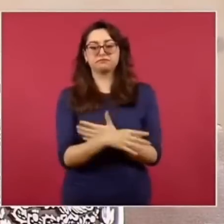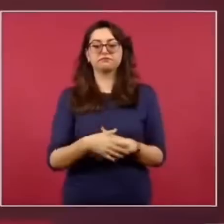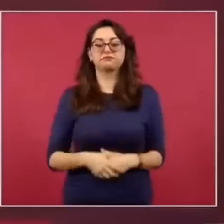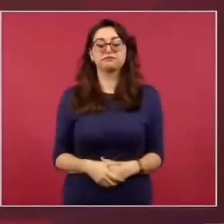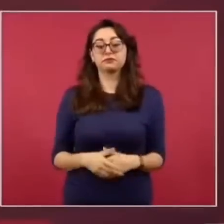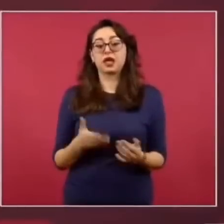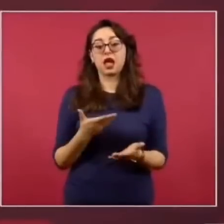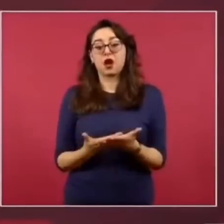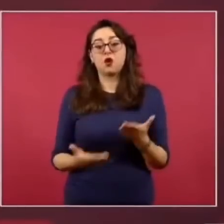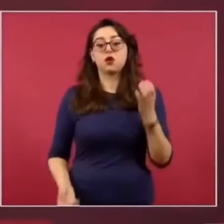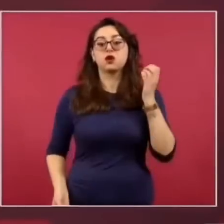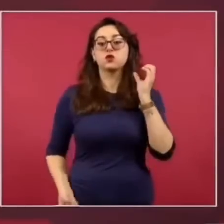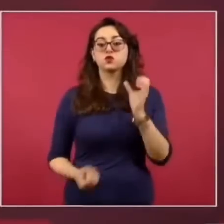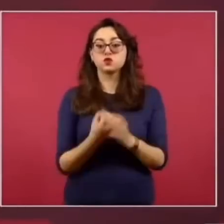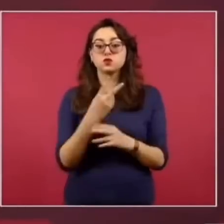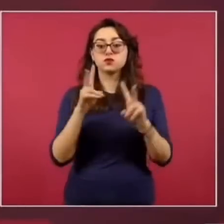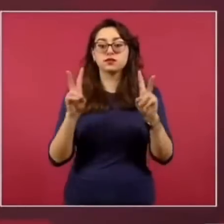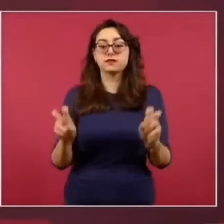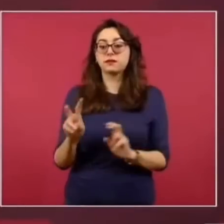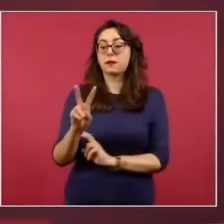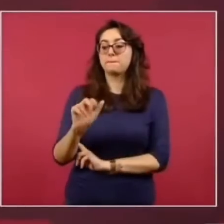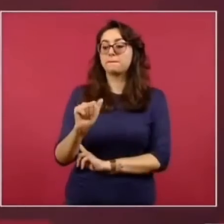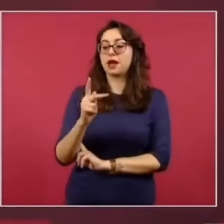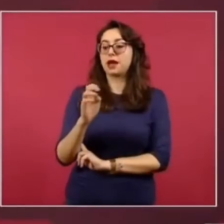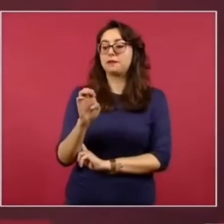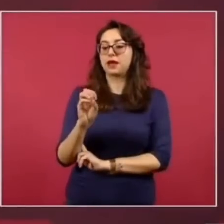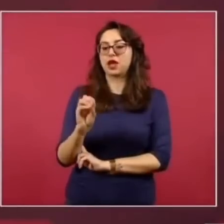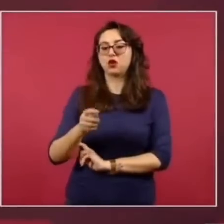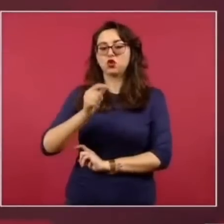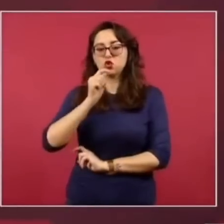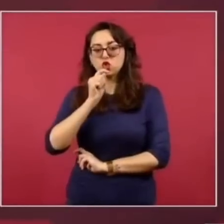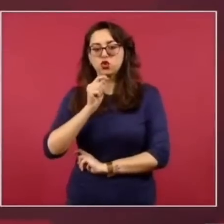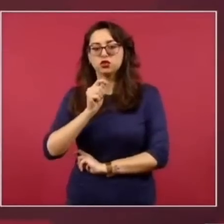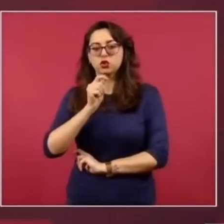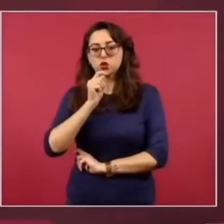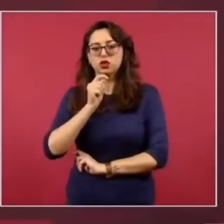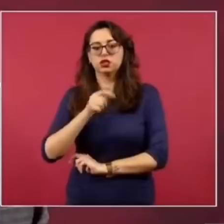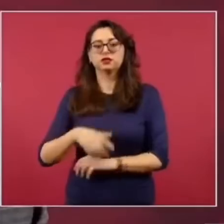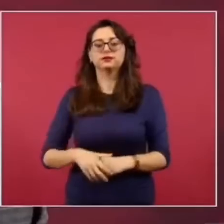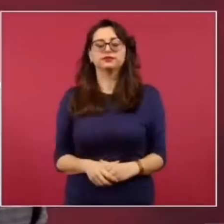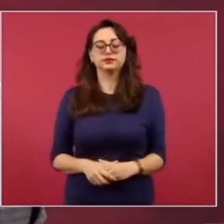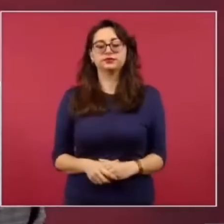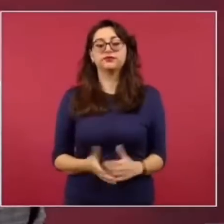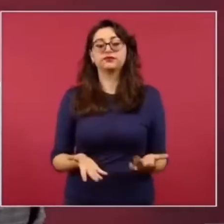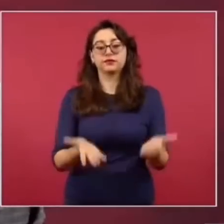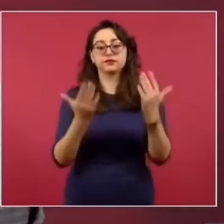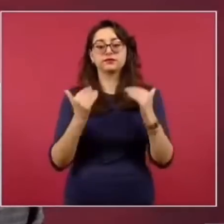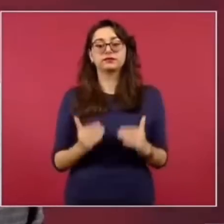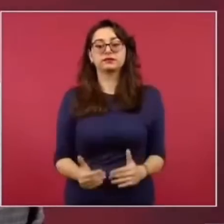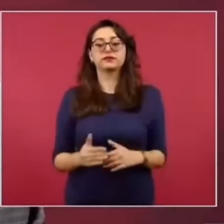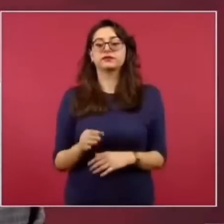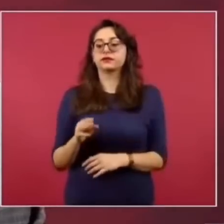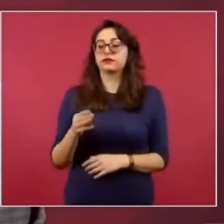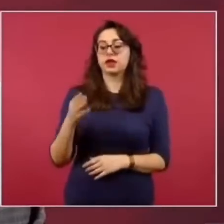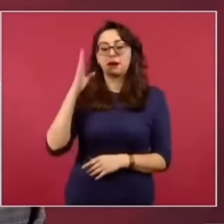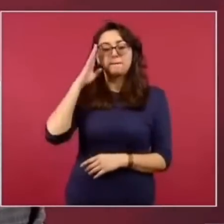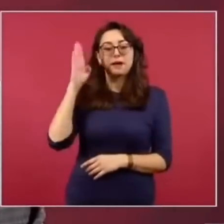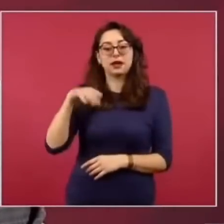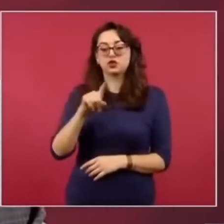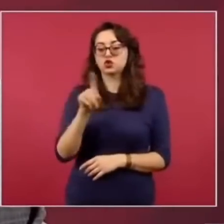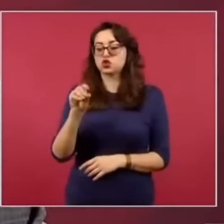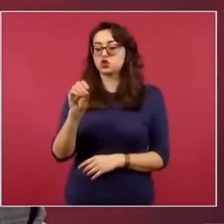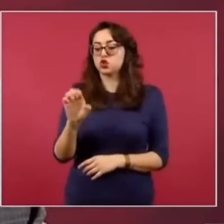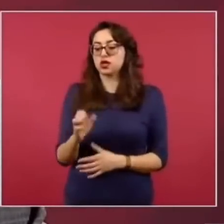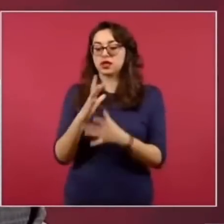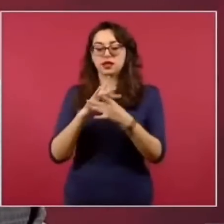vapeo. Por otro lado, el maestro Zoé Robledo informará de los avances del IMSS Bienestar 2023 en el